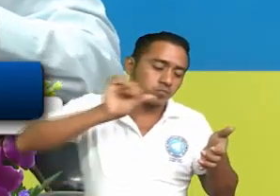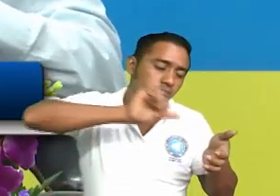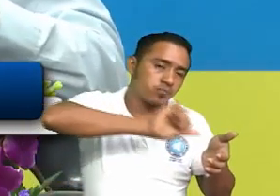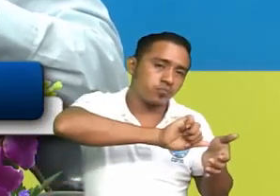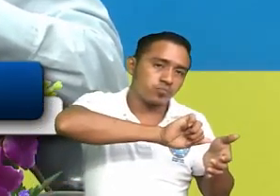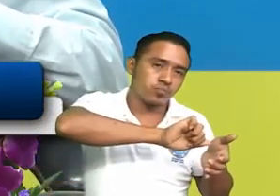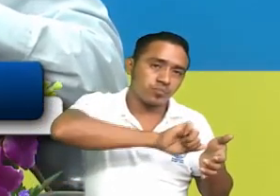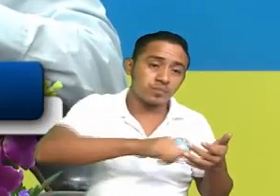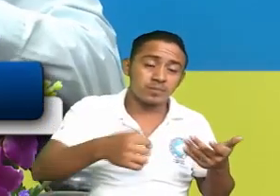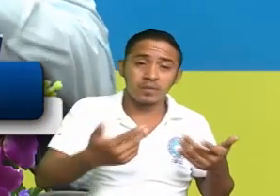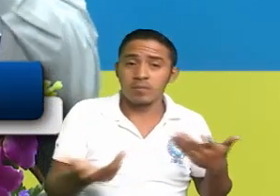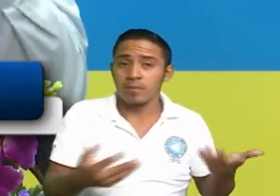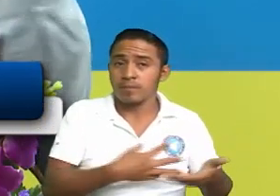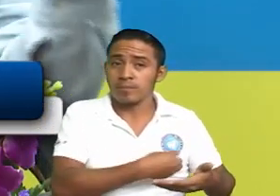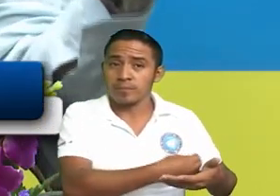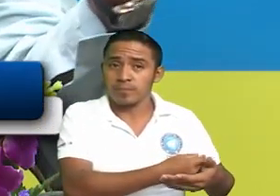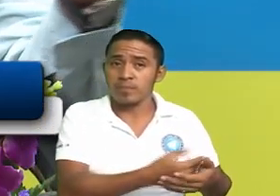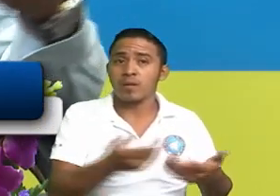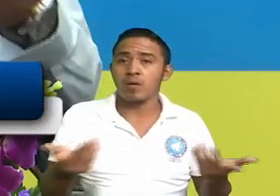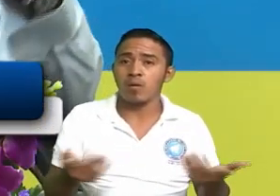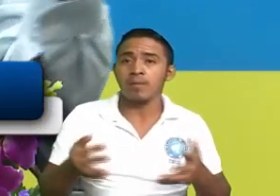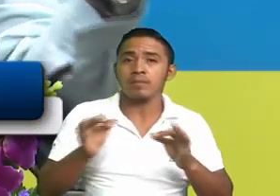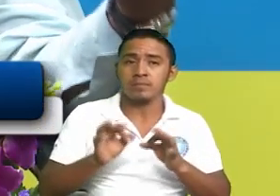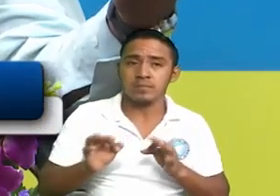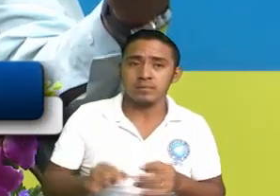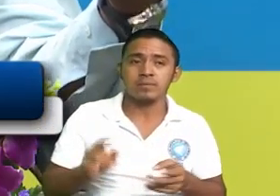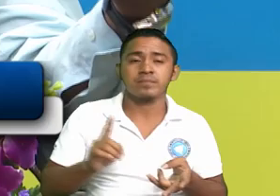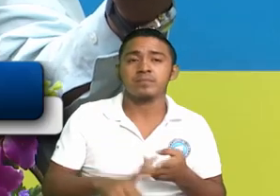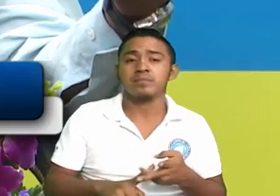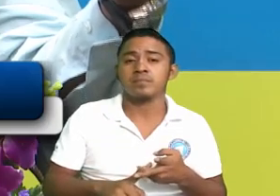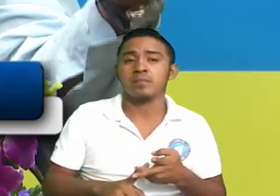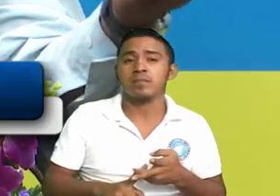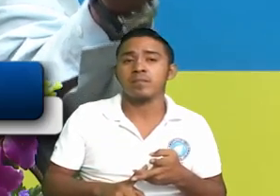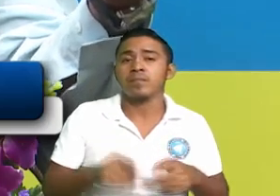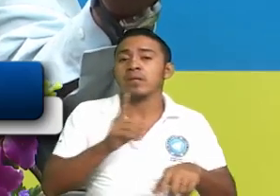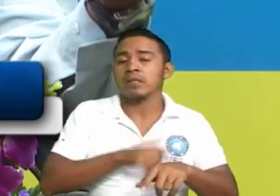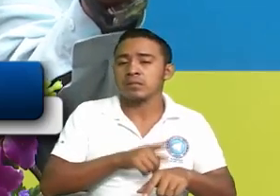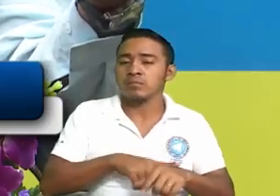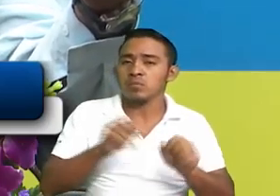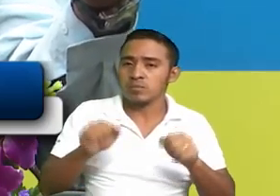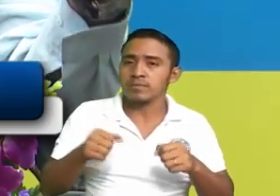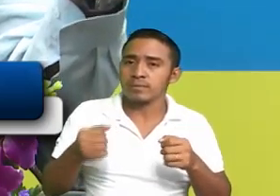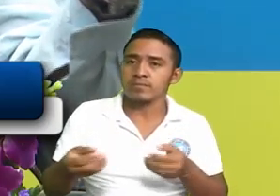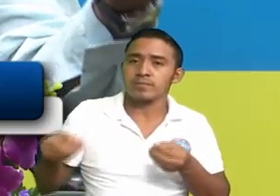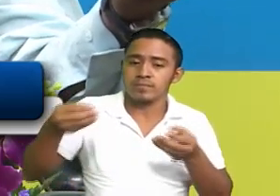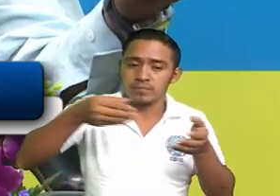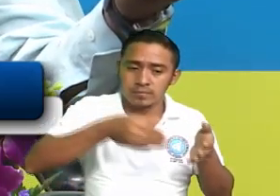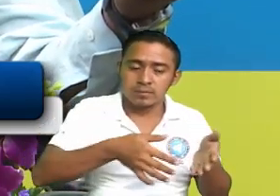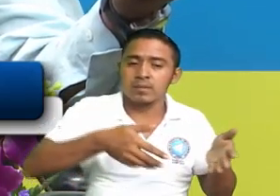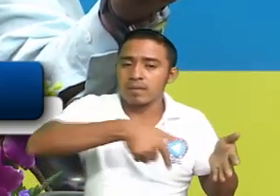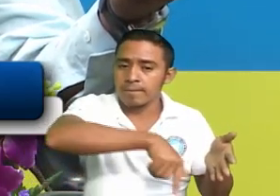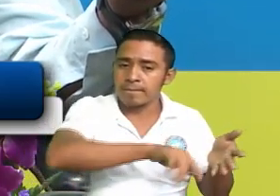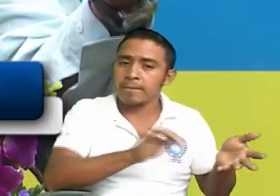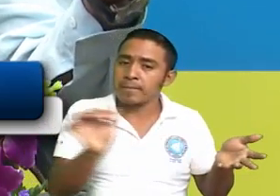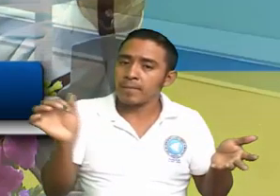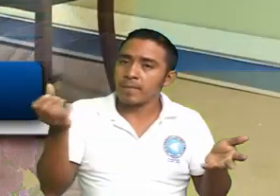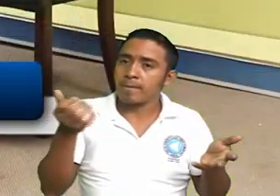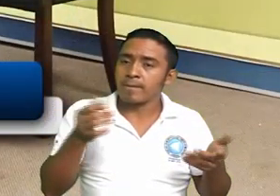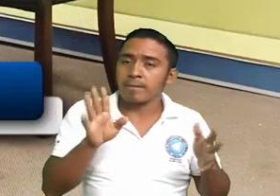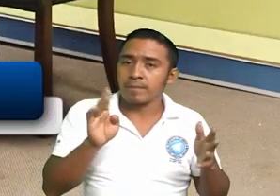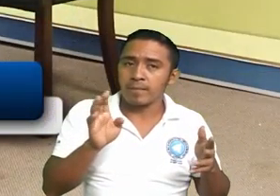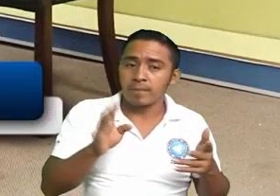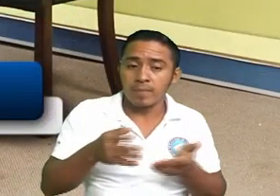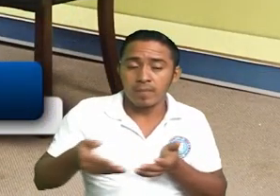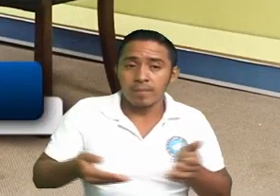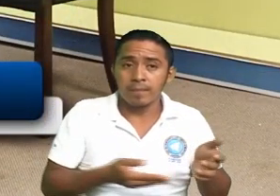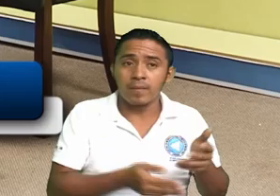una pausa. Claro. Cuando regresemos vamos a seguir hablando de este importante tema. Por ejemplo, el uso de la leche en